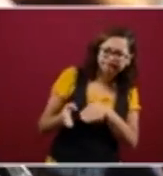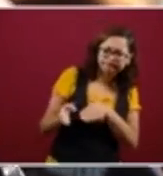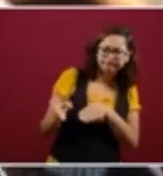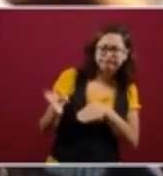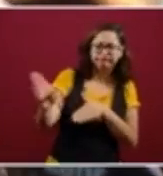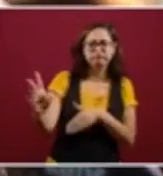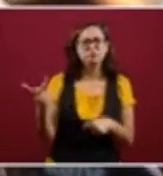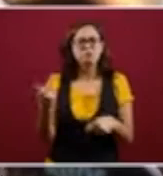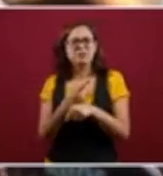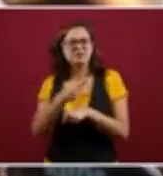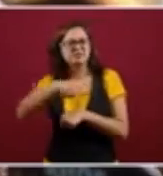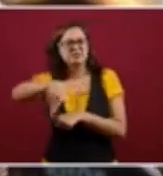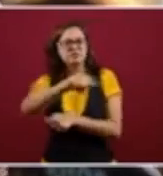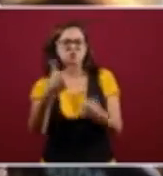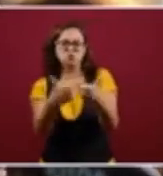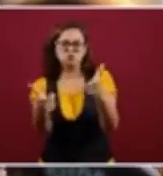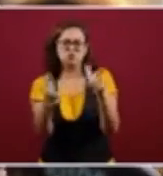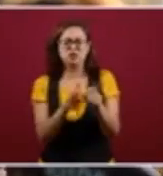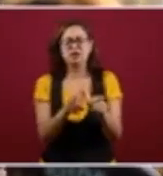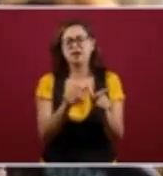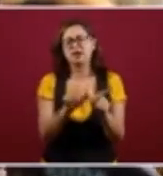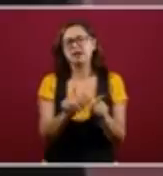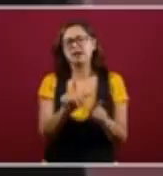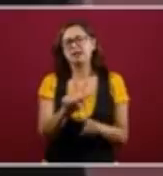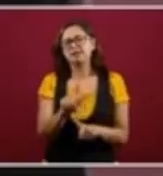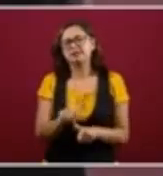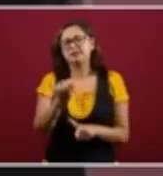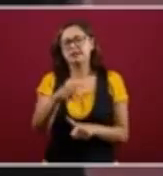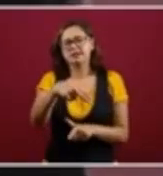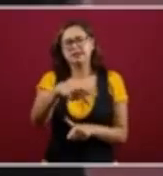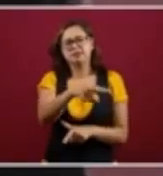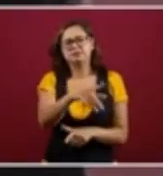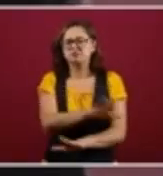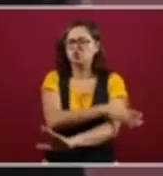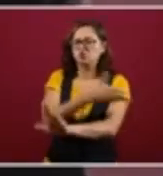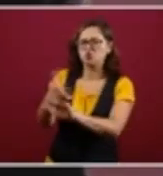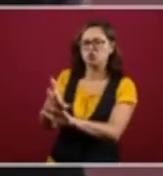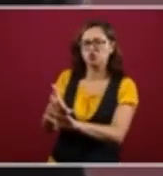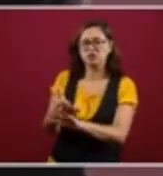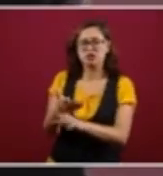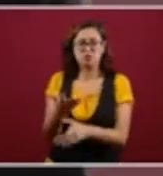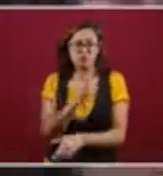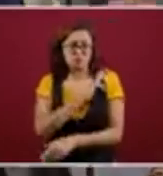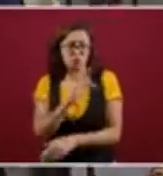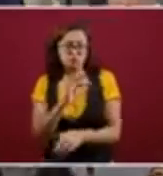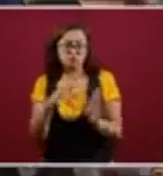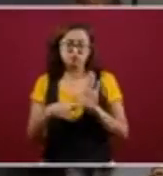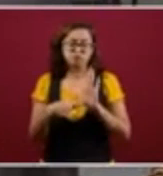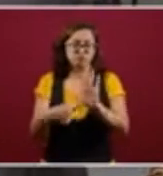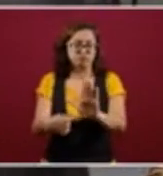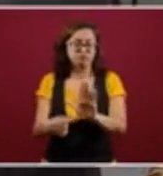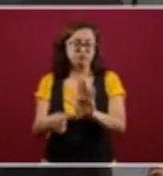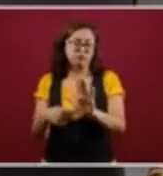esta postura del EZLN? Y si me permite ponerle el audio.